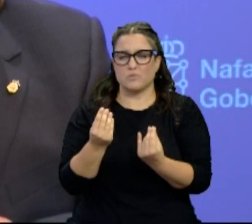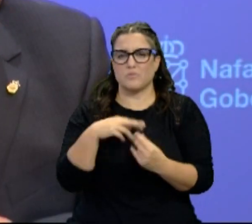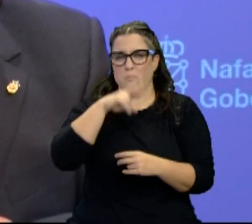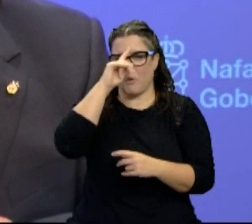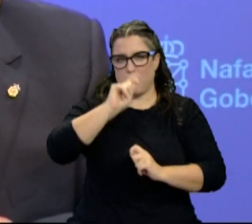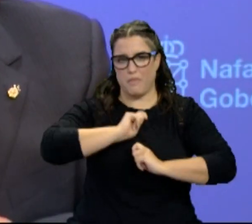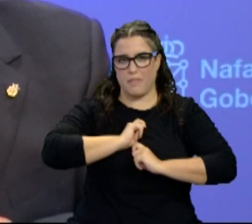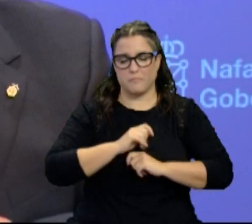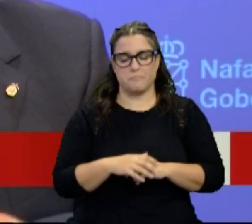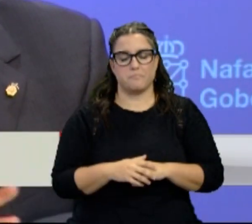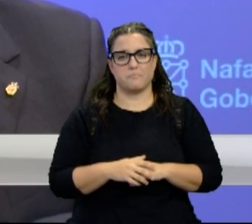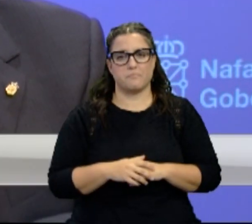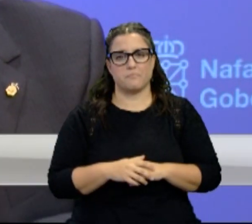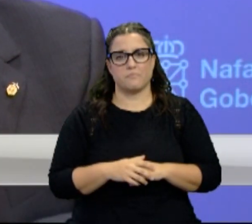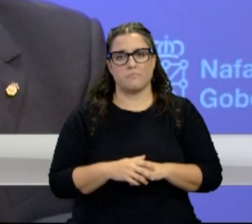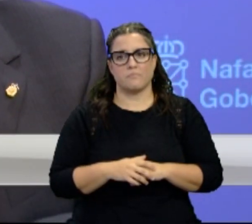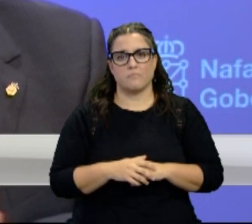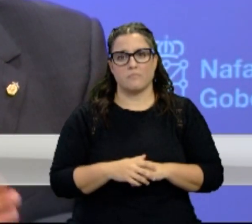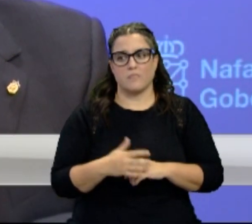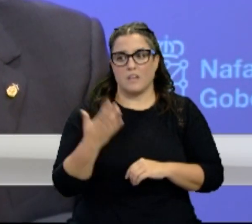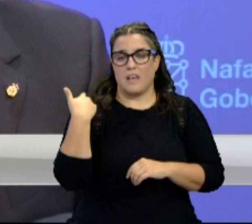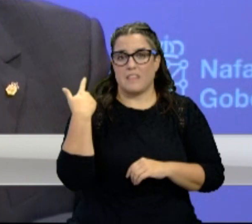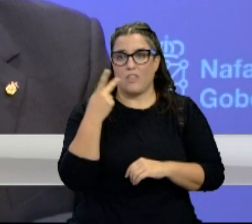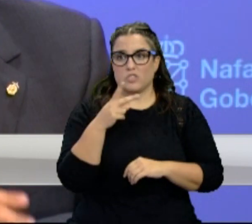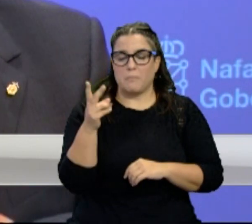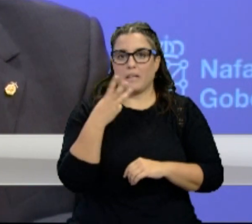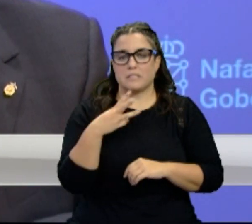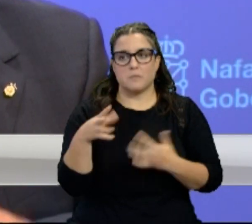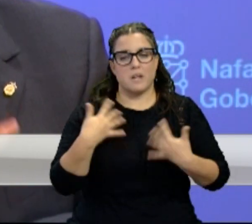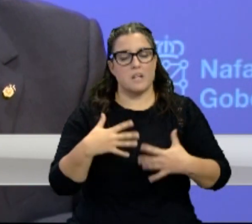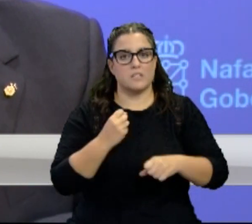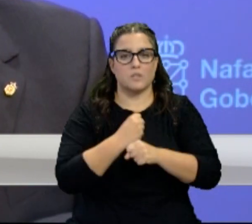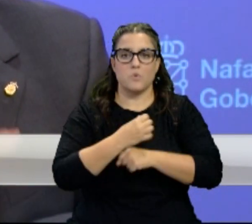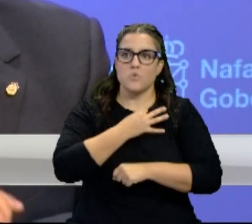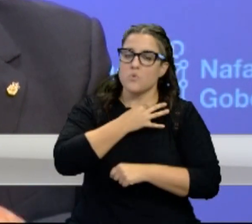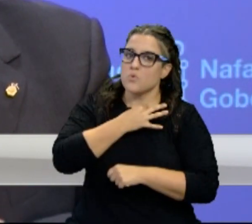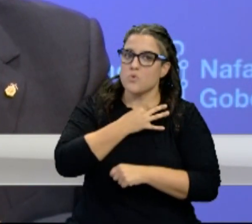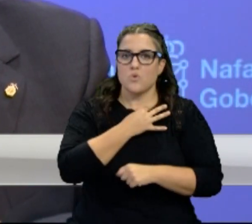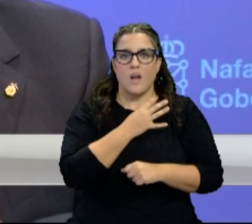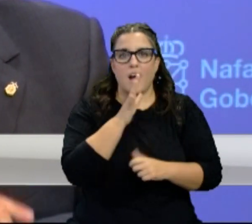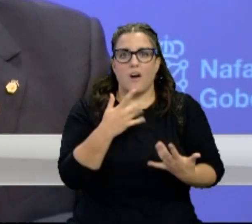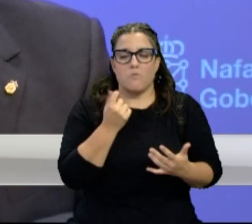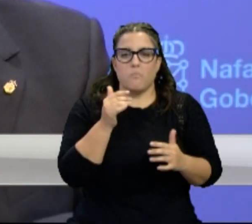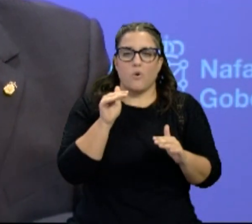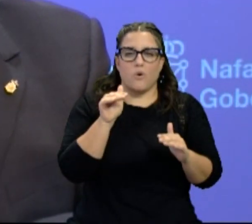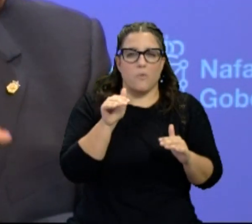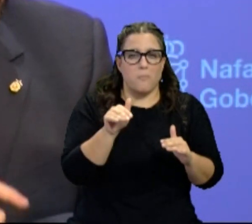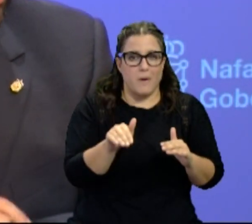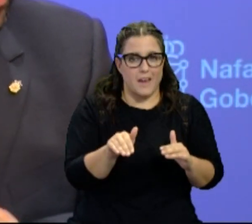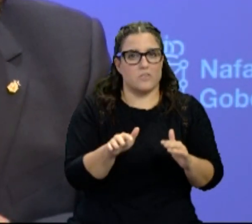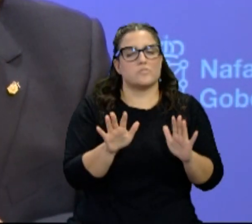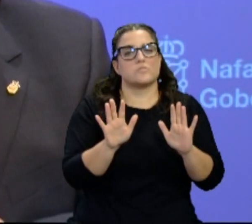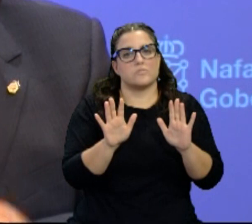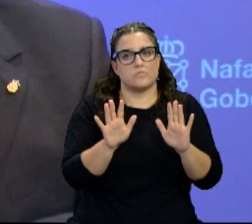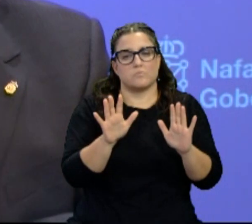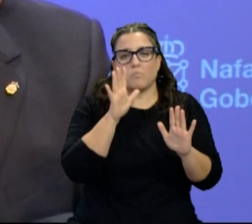Que ha sido muy intensa hace apenas 2 o 3 semanas, que ahora está en una situación de descenso, aunque todavía es importante, y por tanto es lo que nos importa